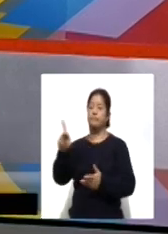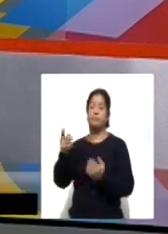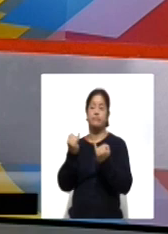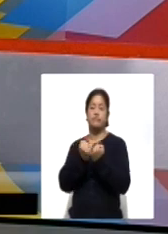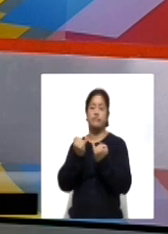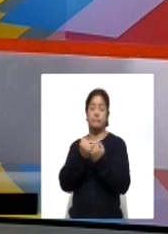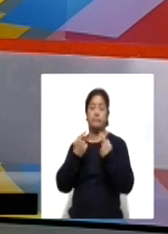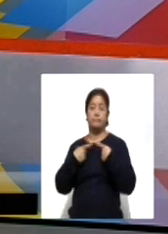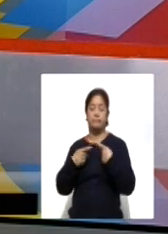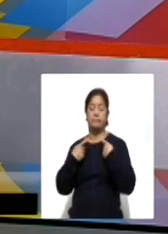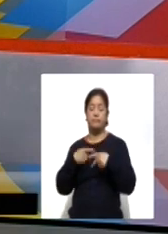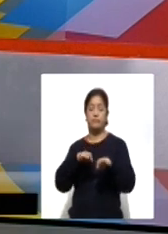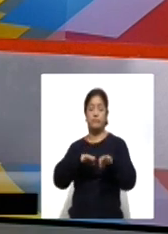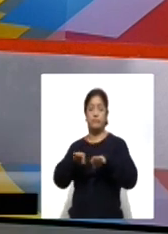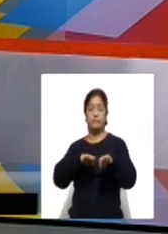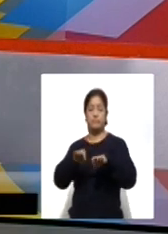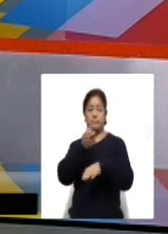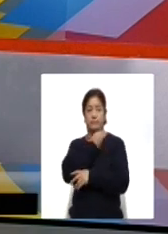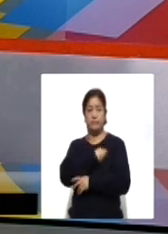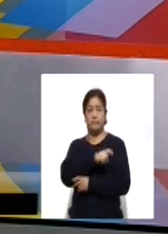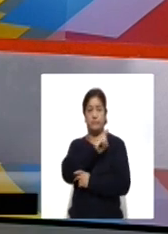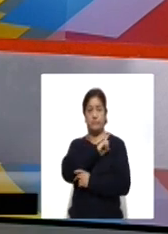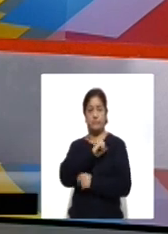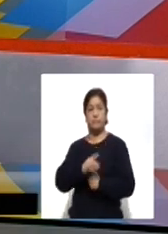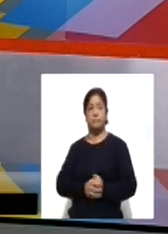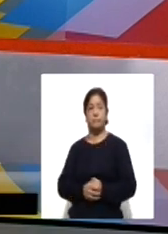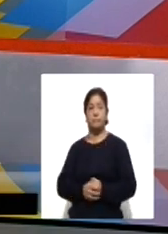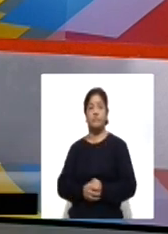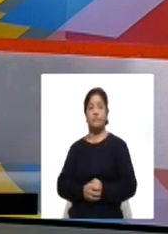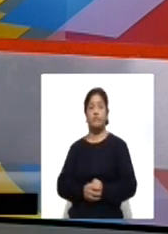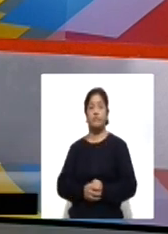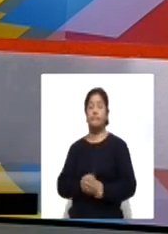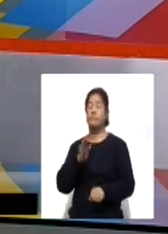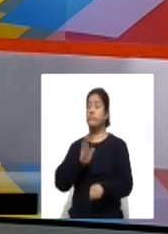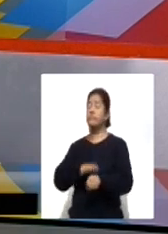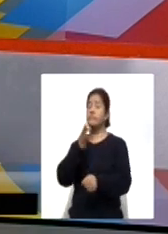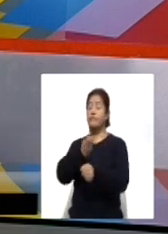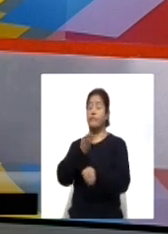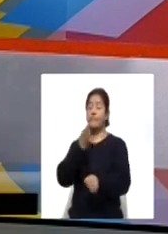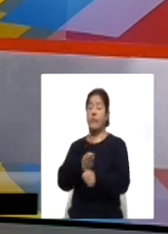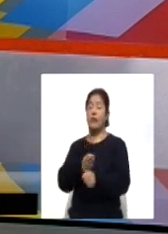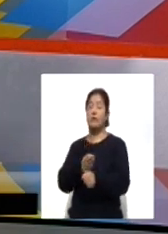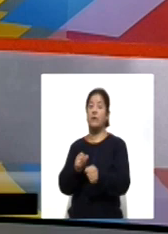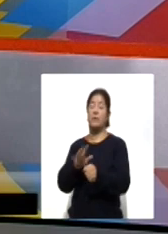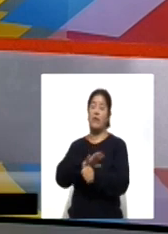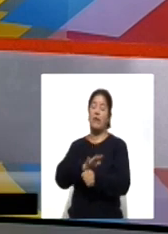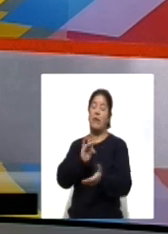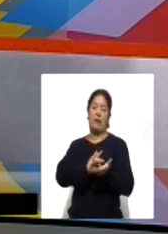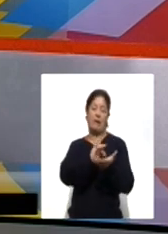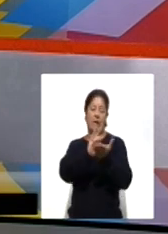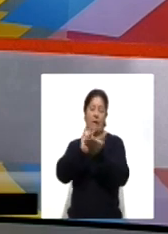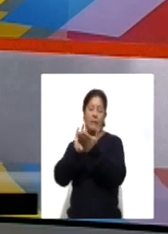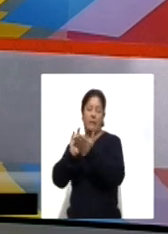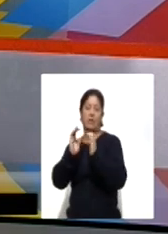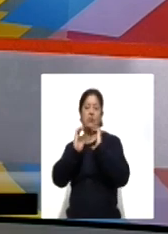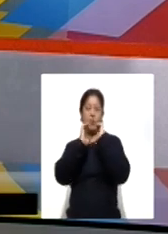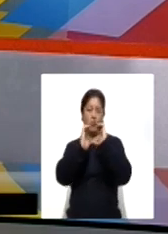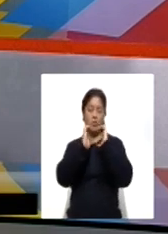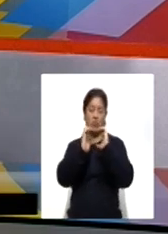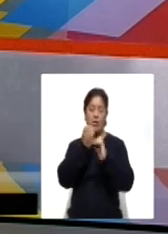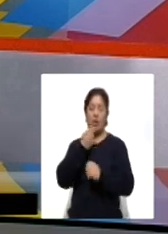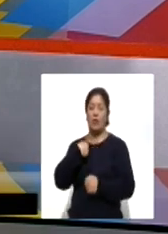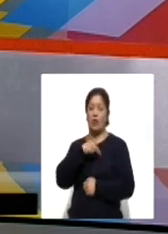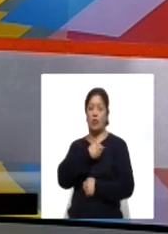los que se dedican al trabajo de la salud, sobre todo en esta pandemia. Muchísimas gracias por cuidar de todos, por cuidar de nuestra